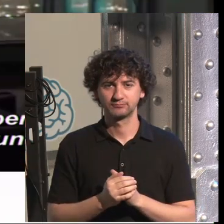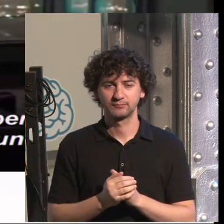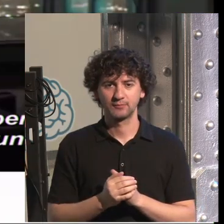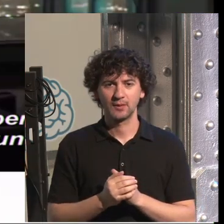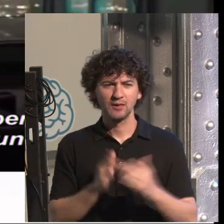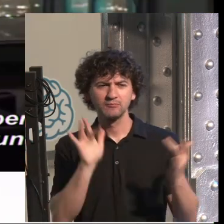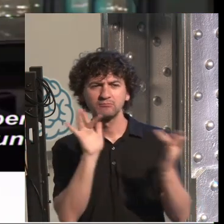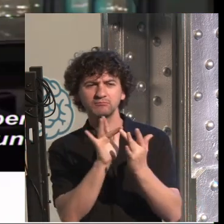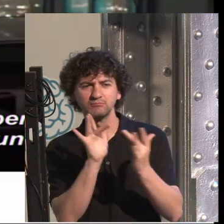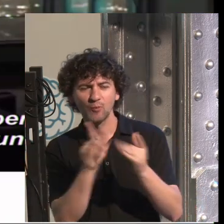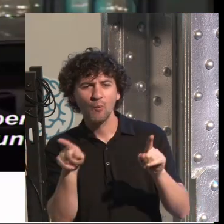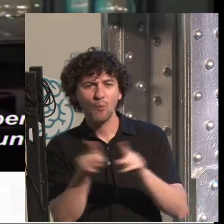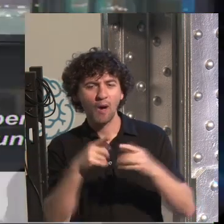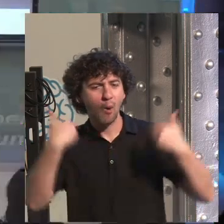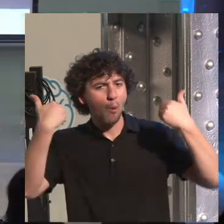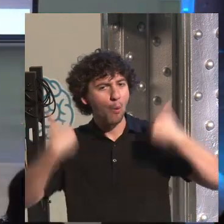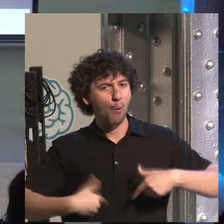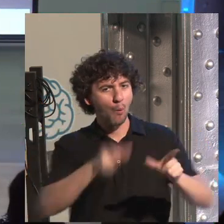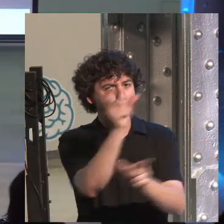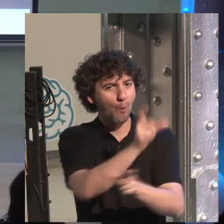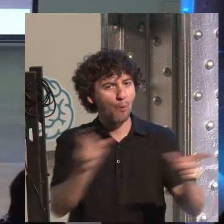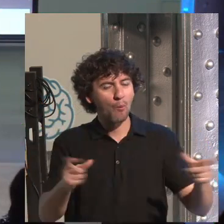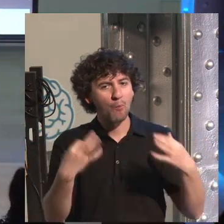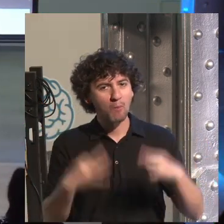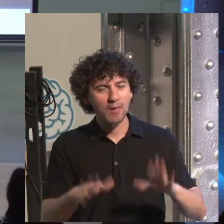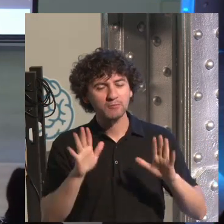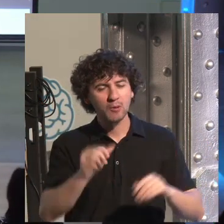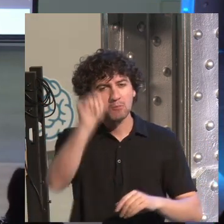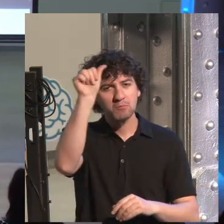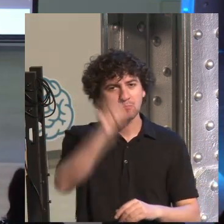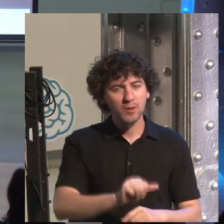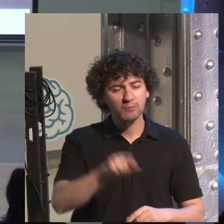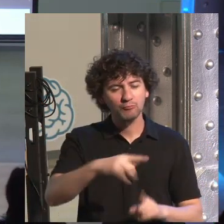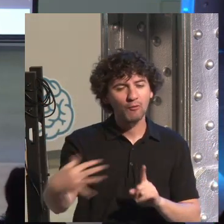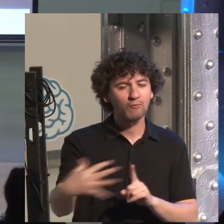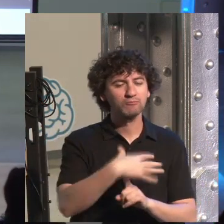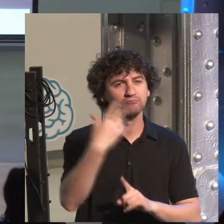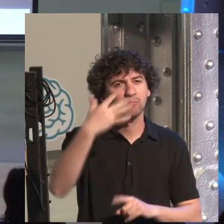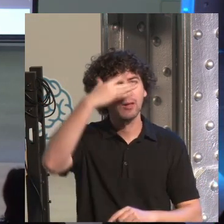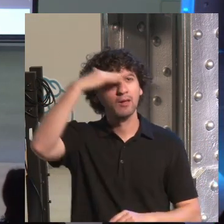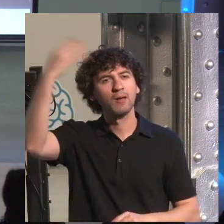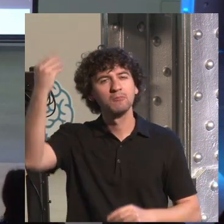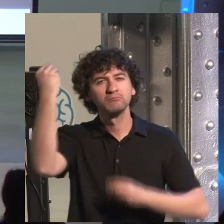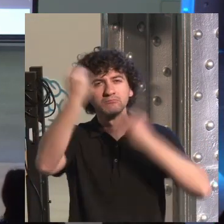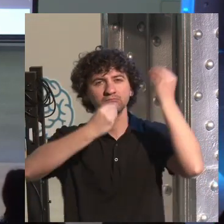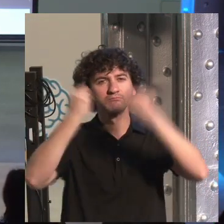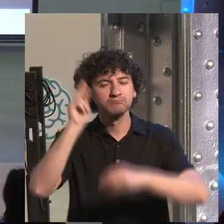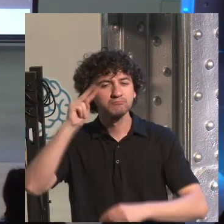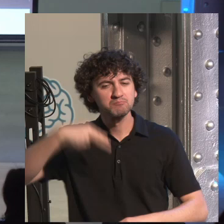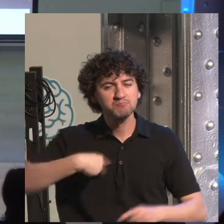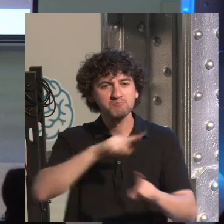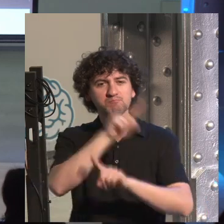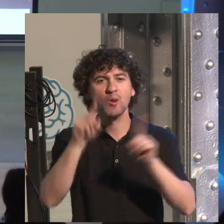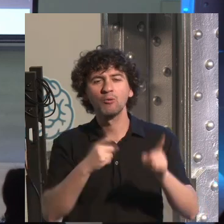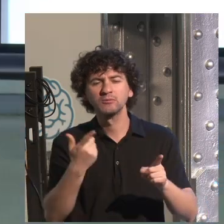muy humanizada y es una película que despierta muchas preguntas filosóficas sobre qué significa